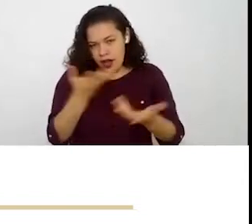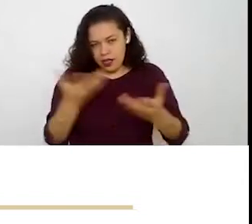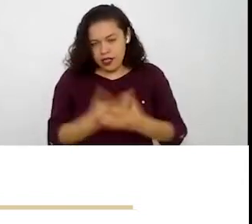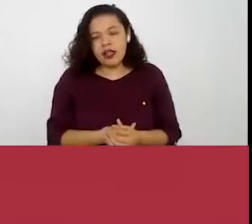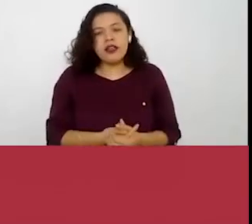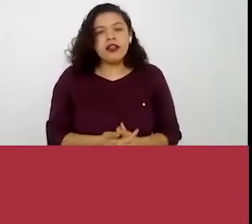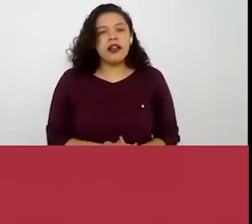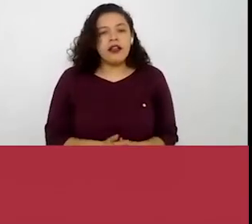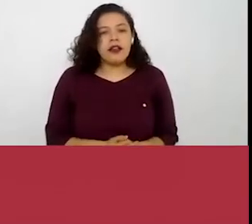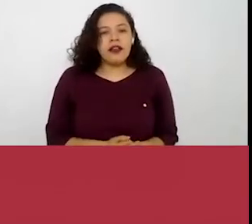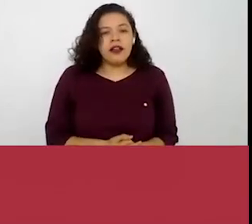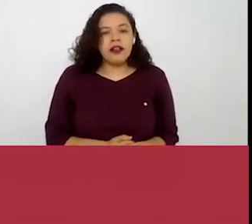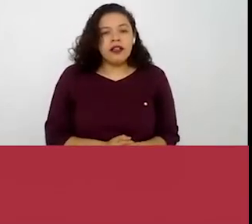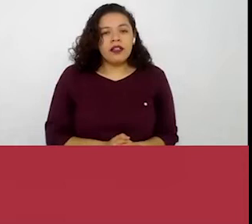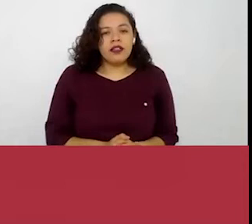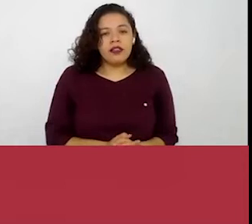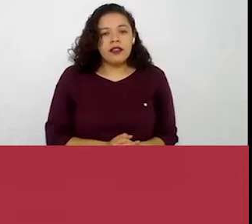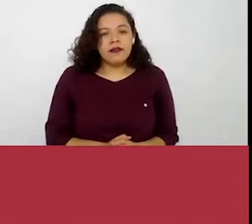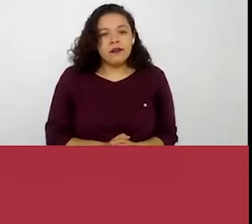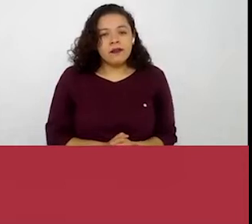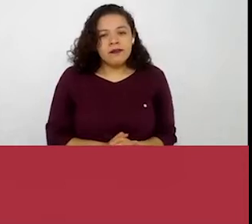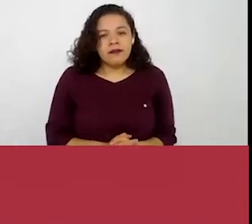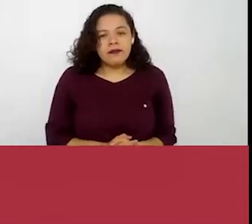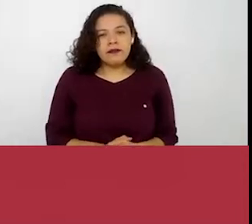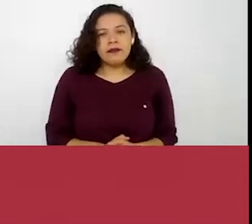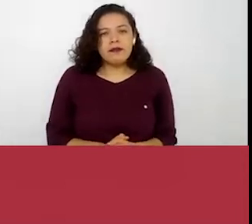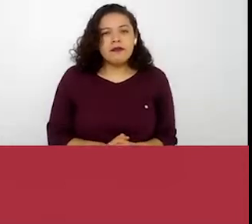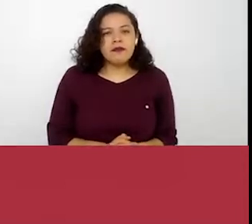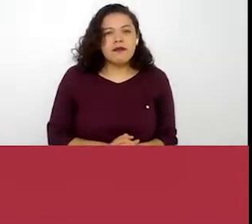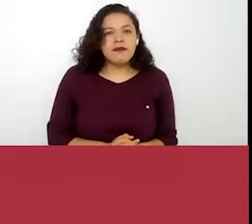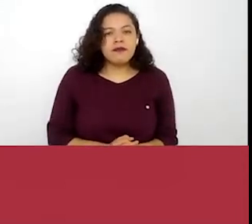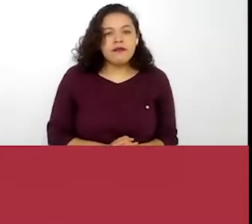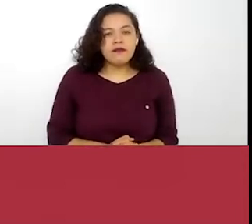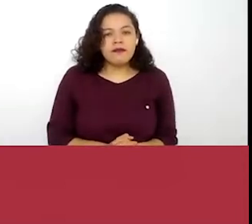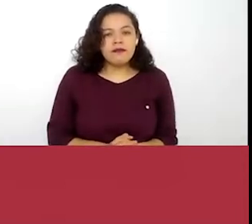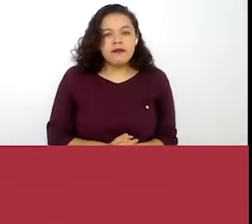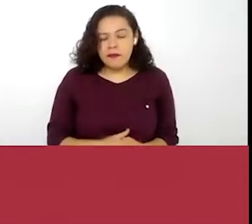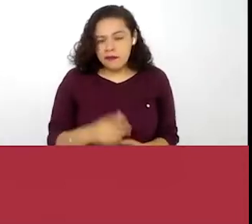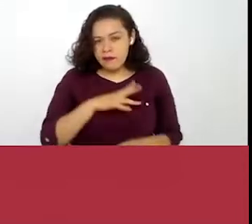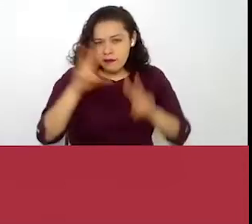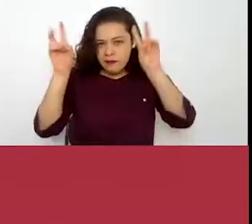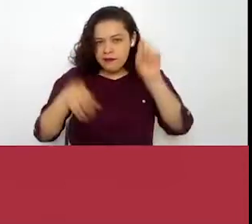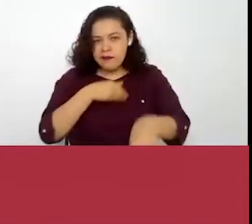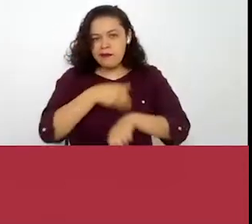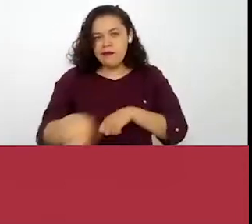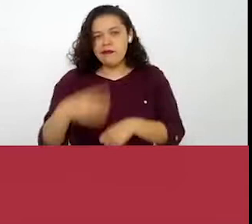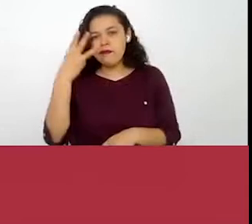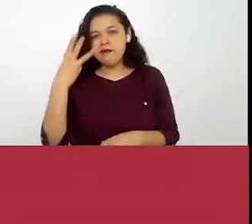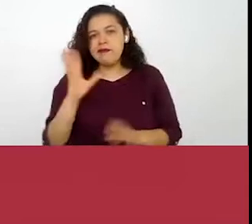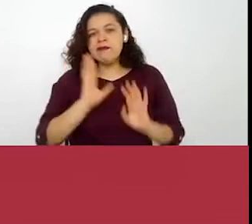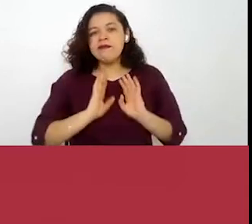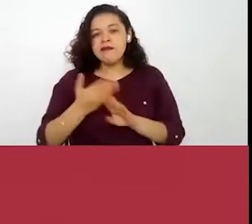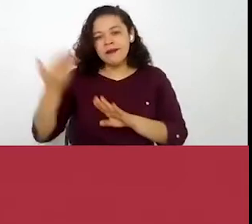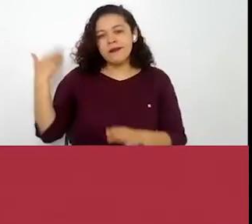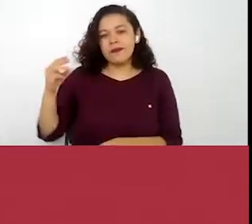servicio llegamos a la al tema 3 que ya no son señalaba María